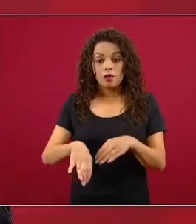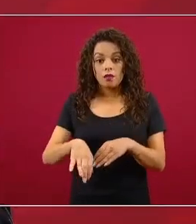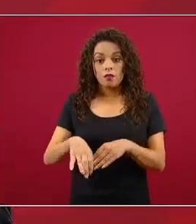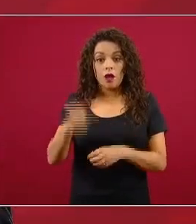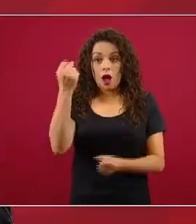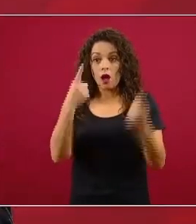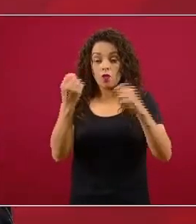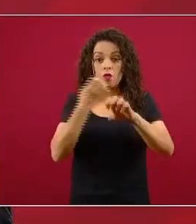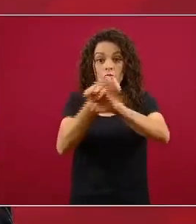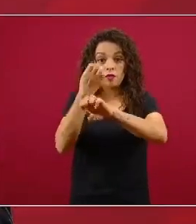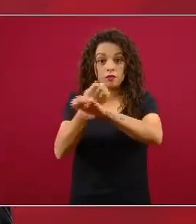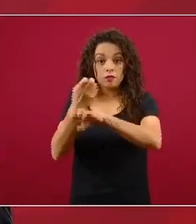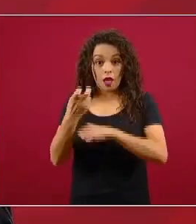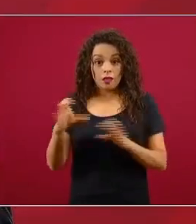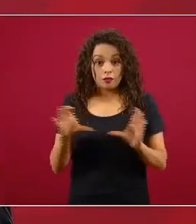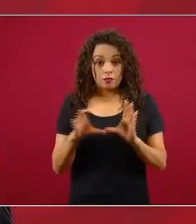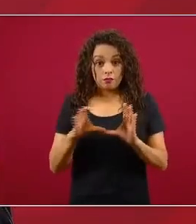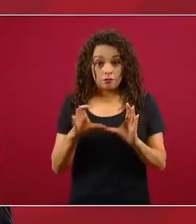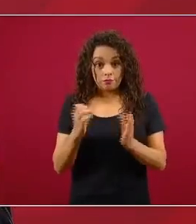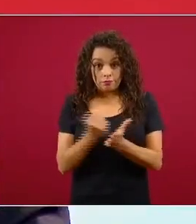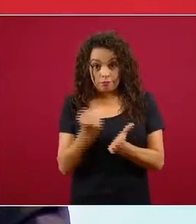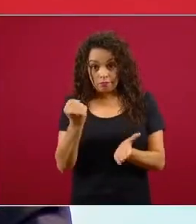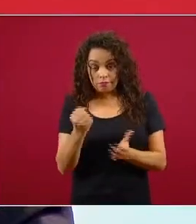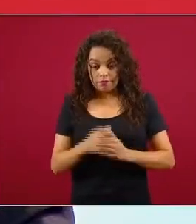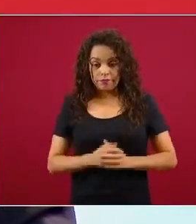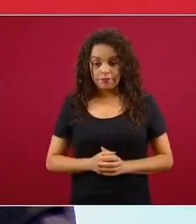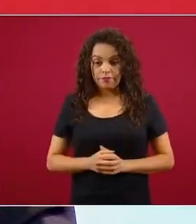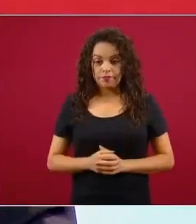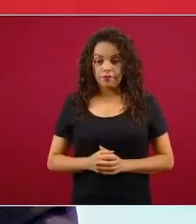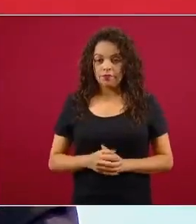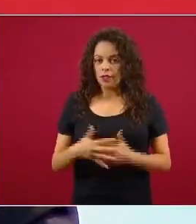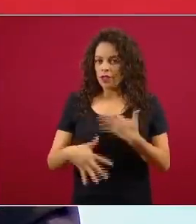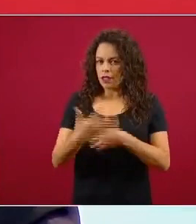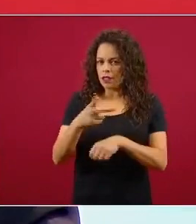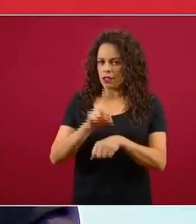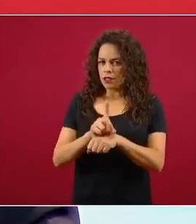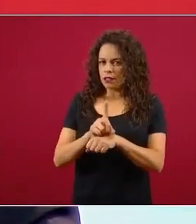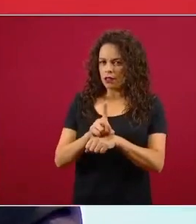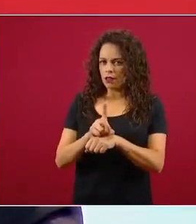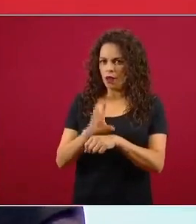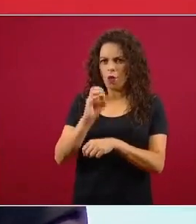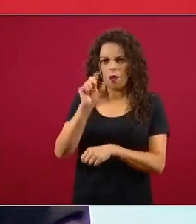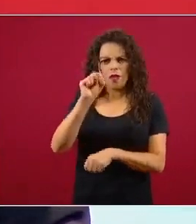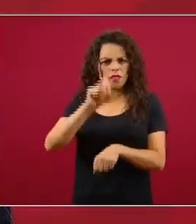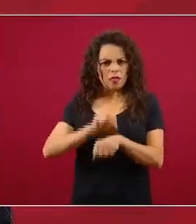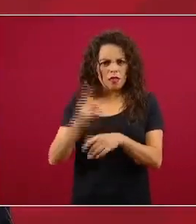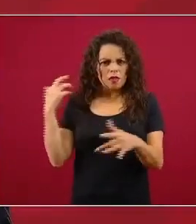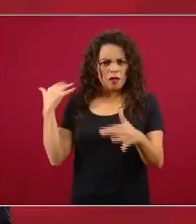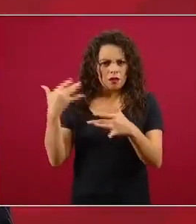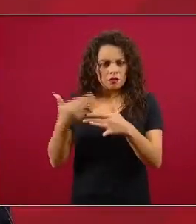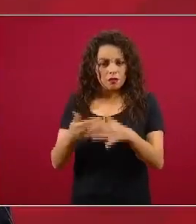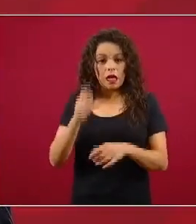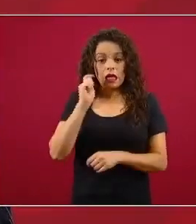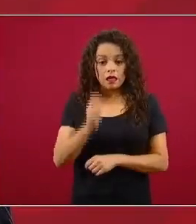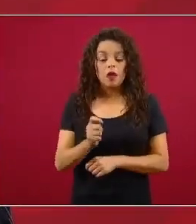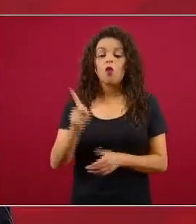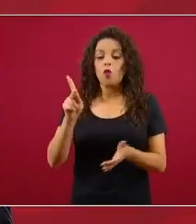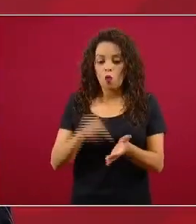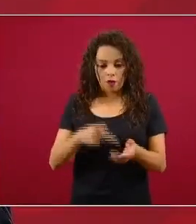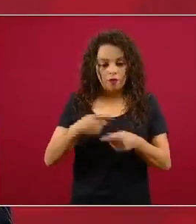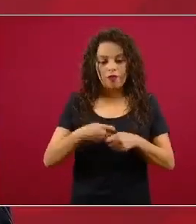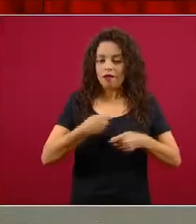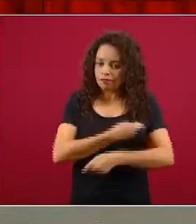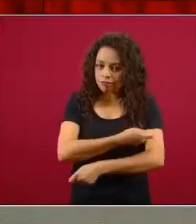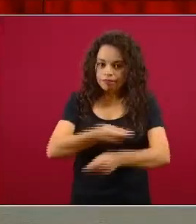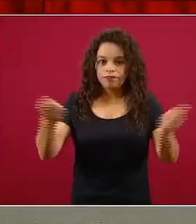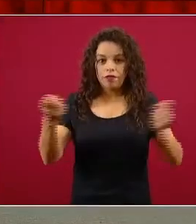federativas. Entonces, hemos estado trabajando en los últimos 15 días, más o menos, 15 o 20 días, en redistribuir certificados de